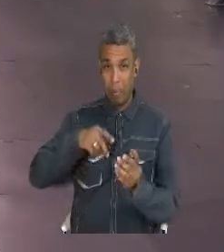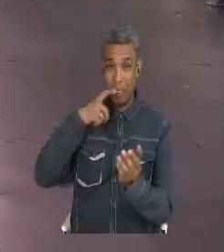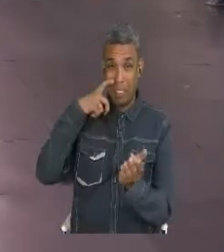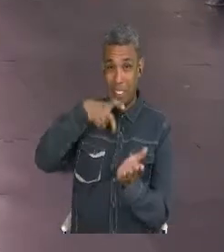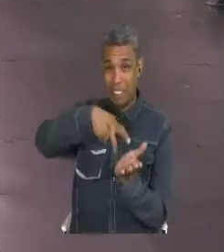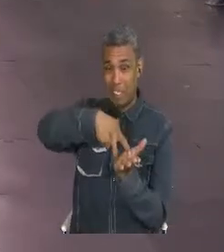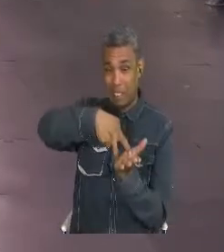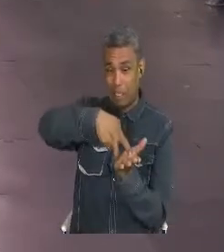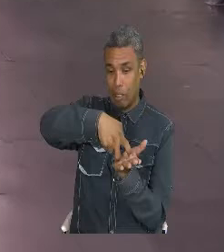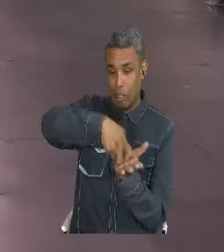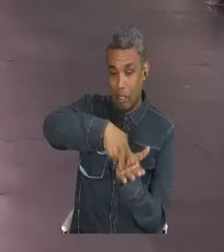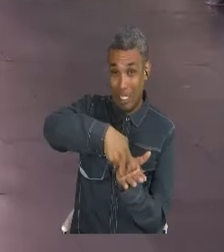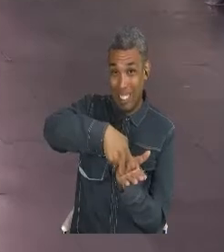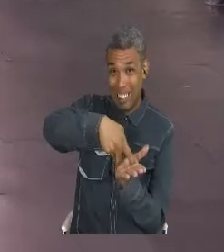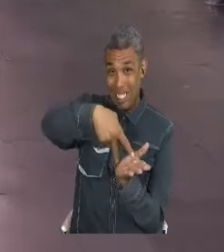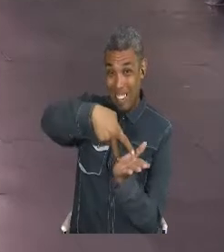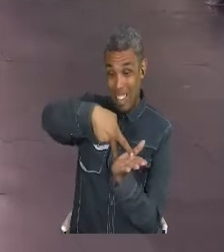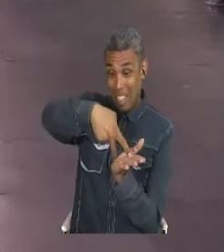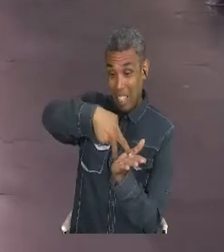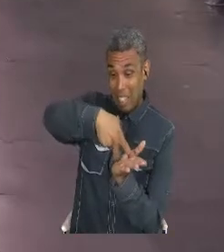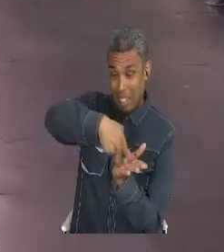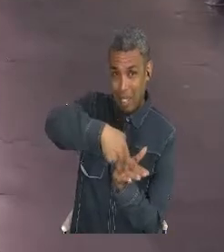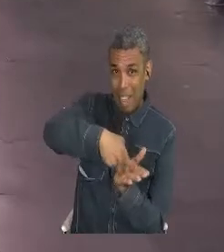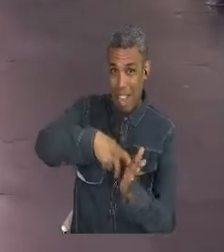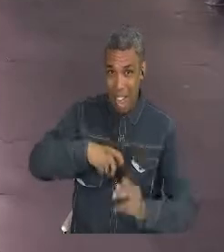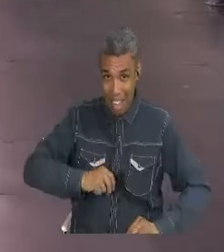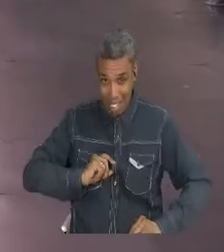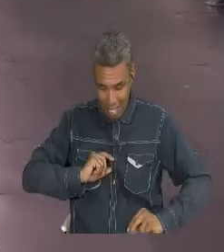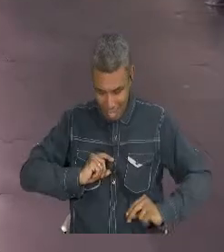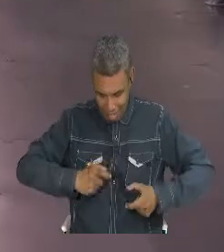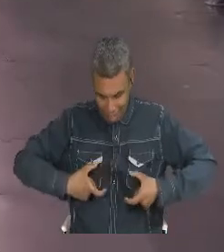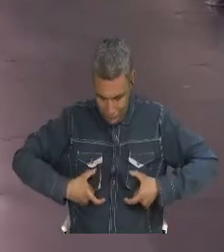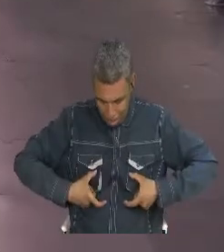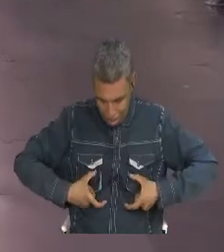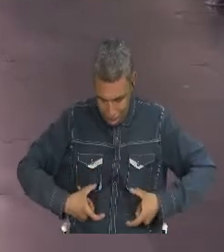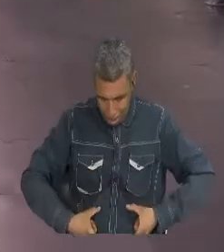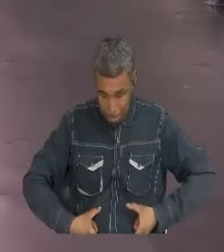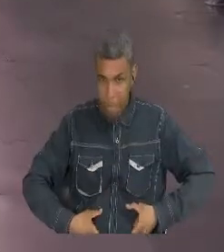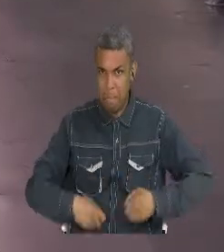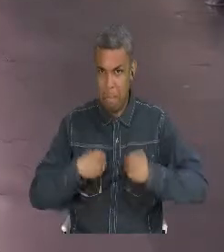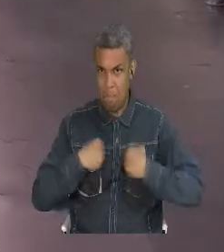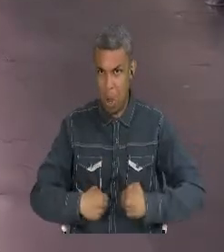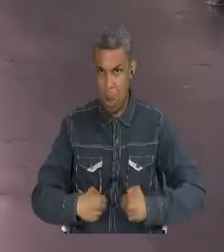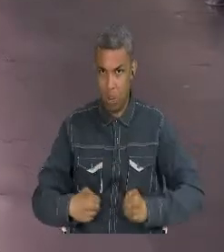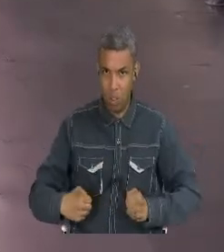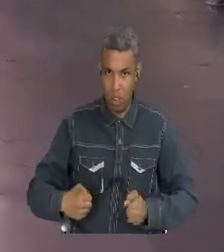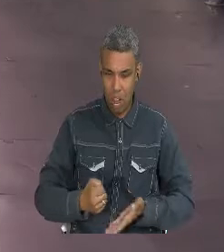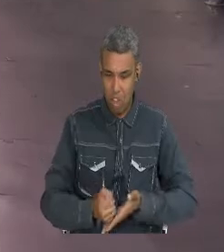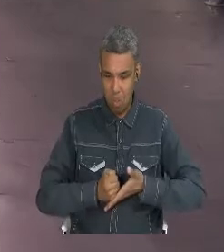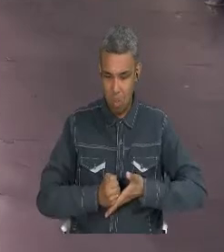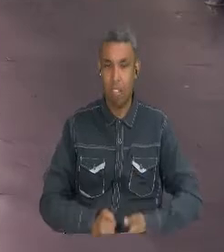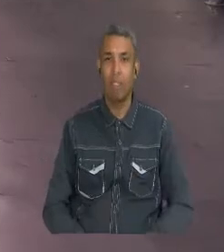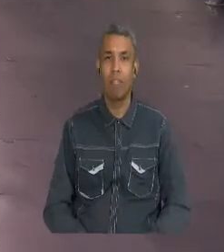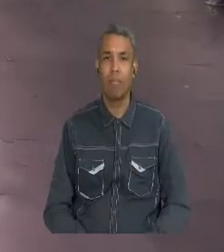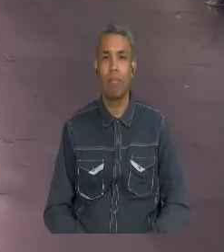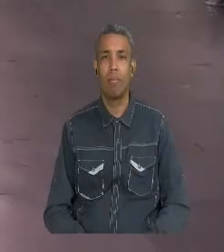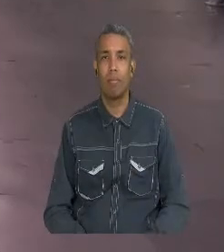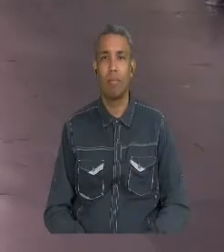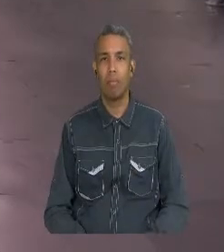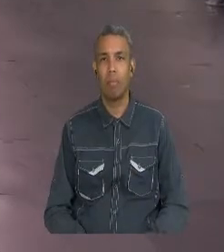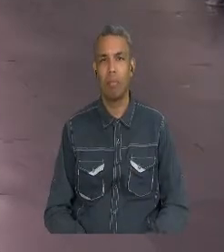10 repeticiones por cada pierna. ¿Listo? Muy bien. 7, 8, 9, 10.